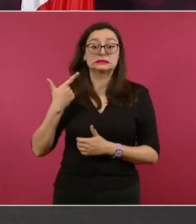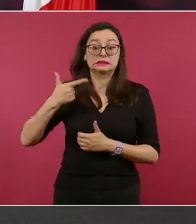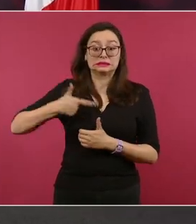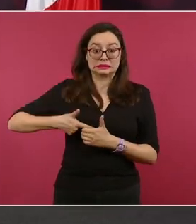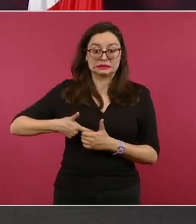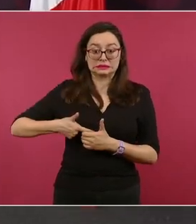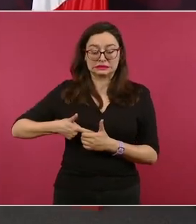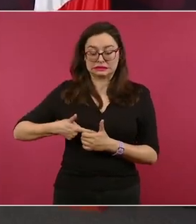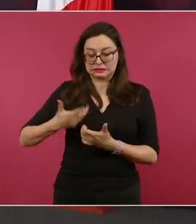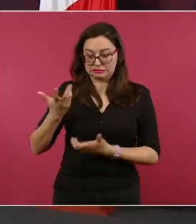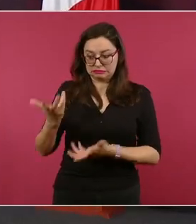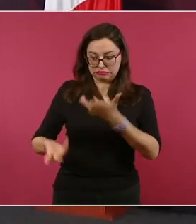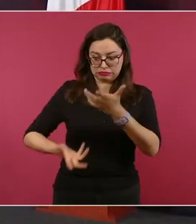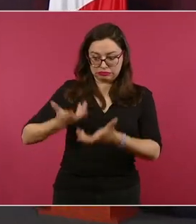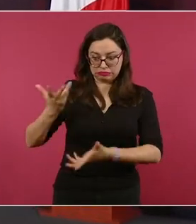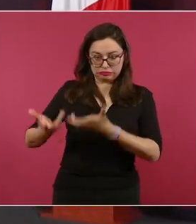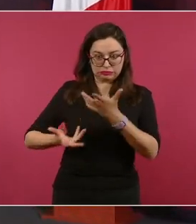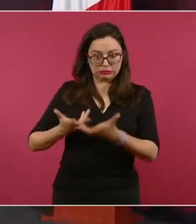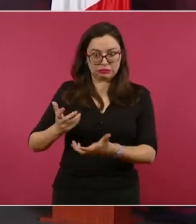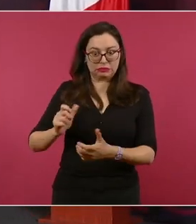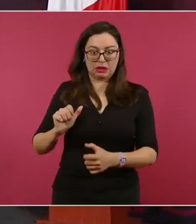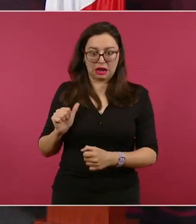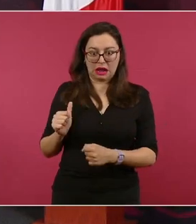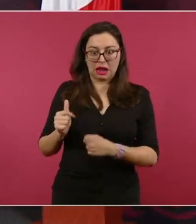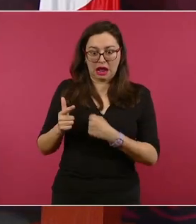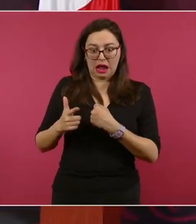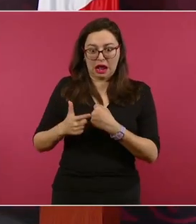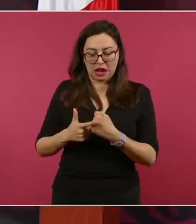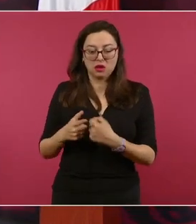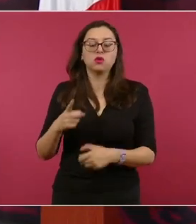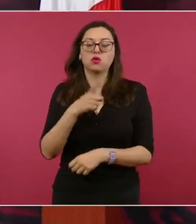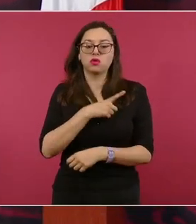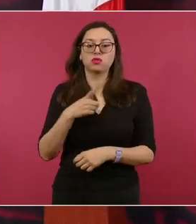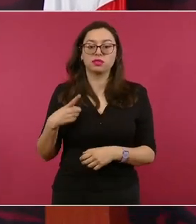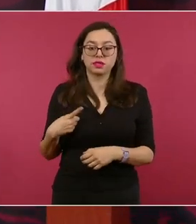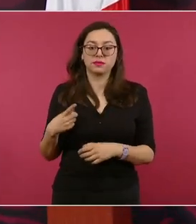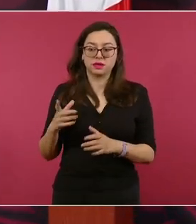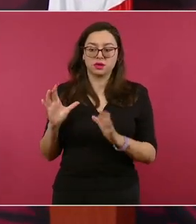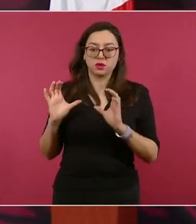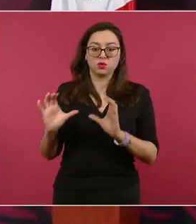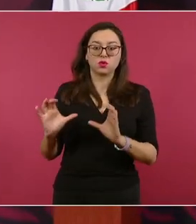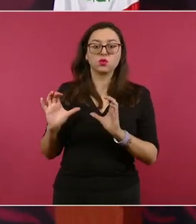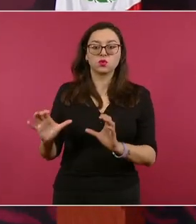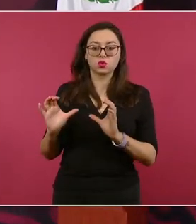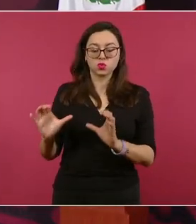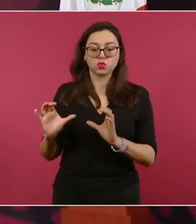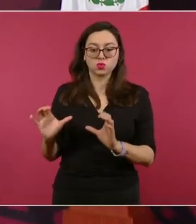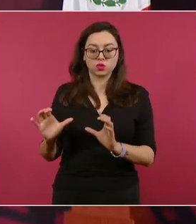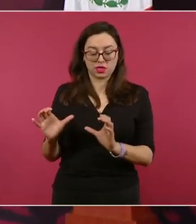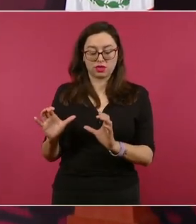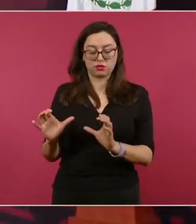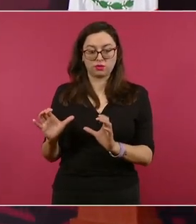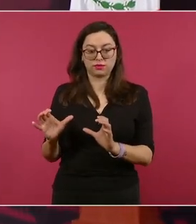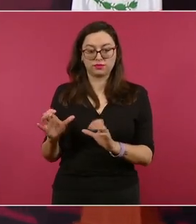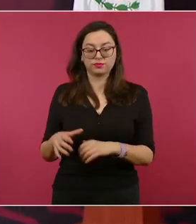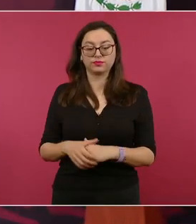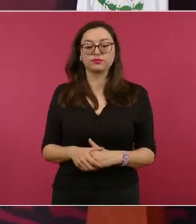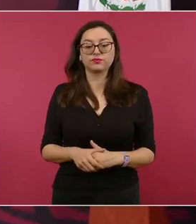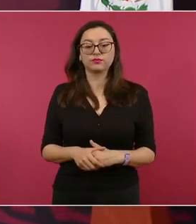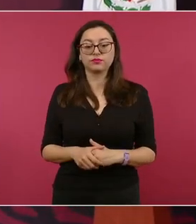el que haya en el drenaje, ¿no? O en estos pozos